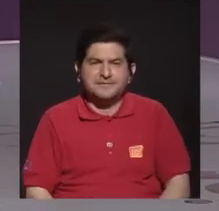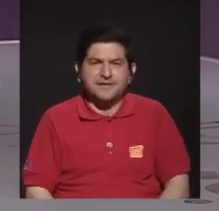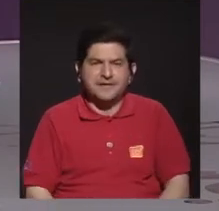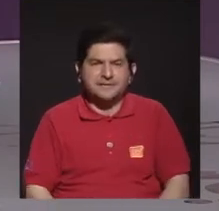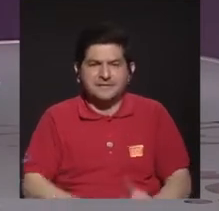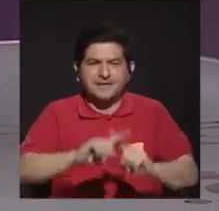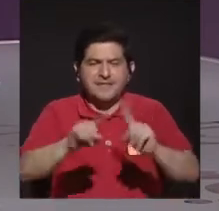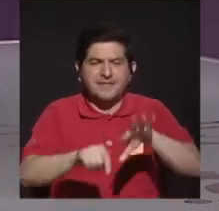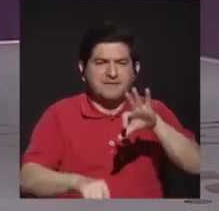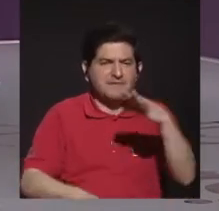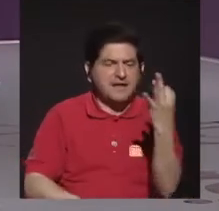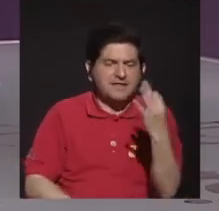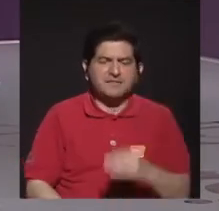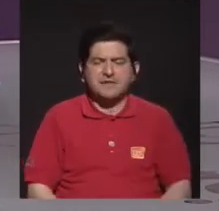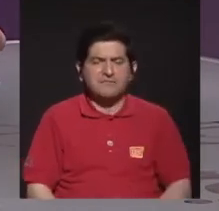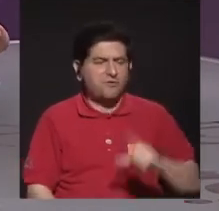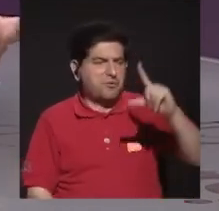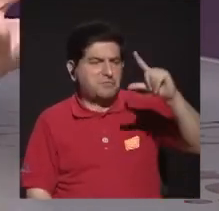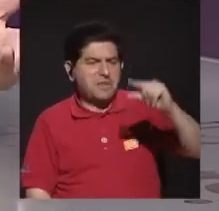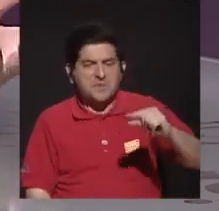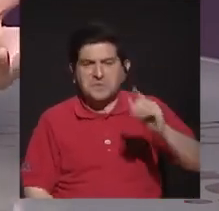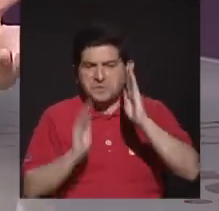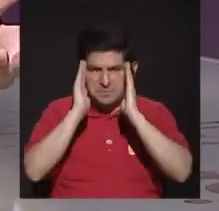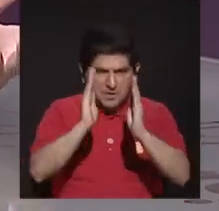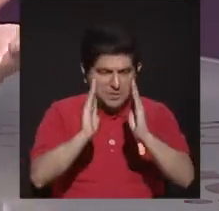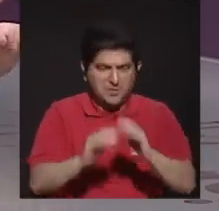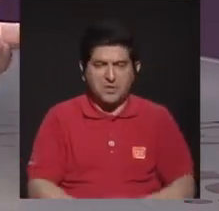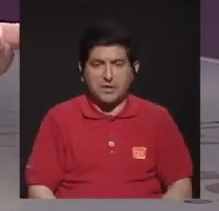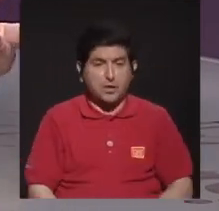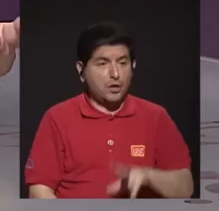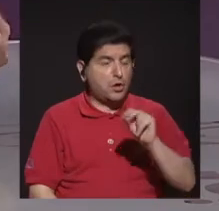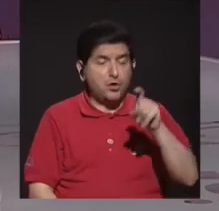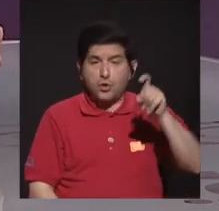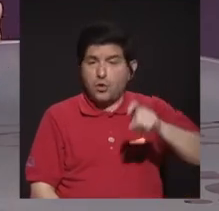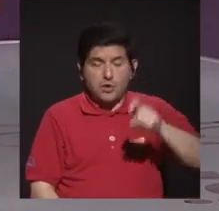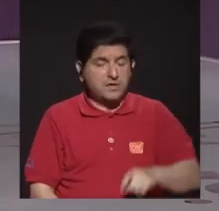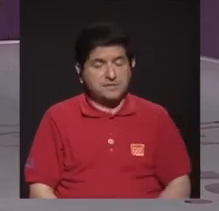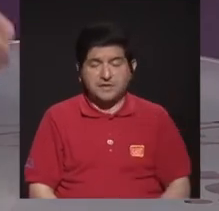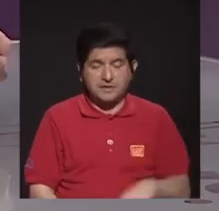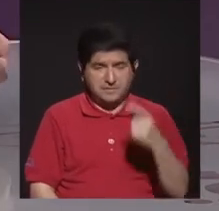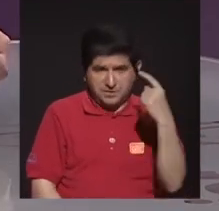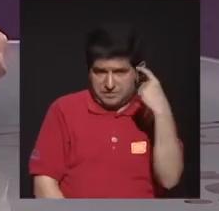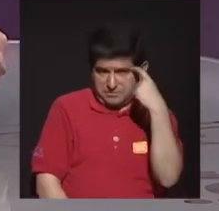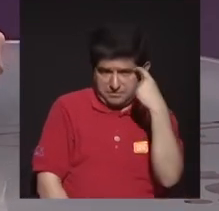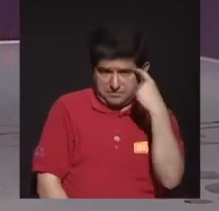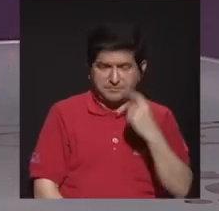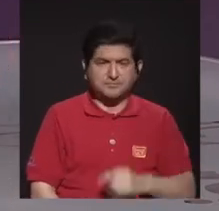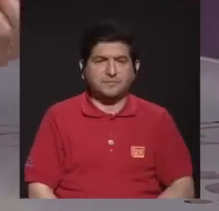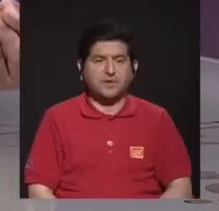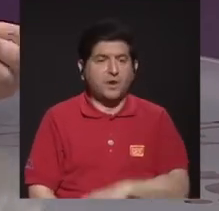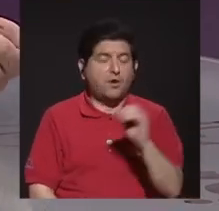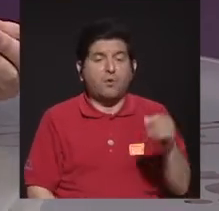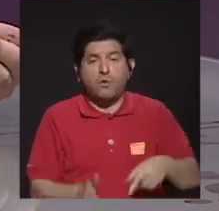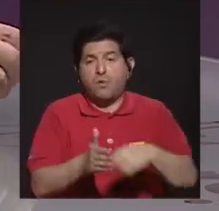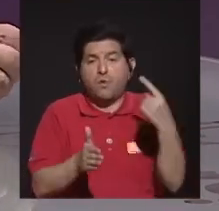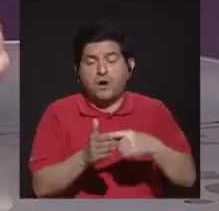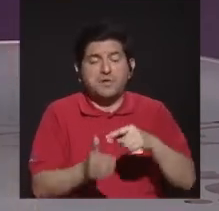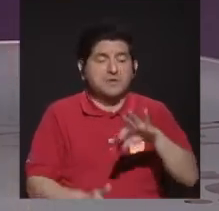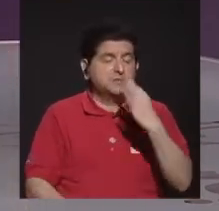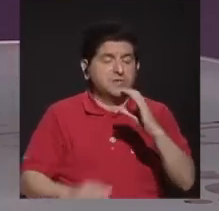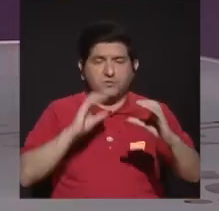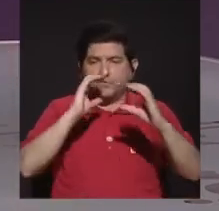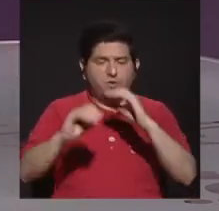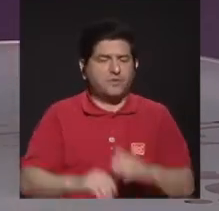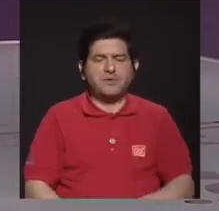desde muchas formas de expresión que no necesariamente están calculadas o que en algunos medios informativos no